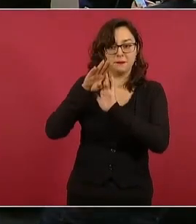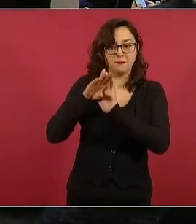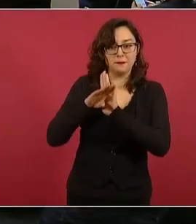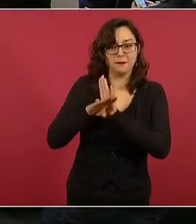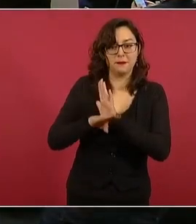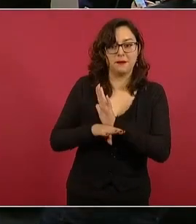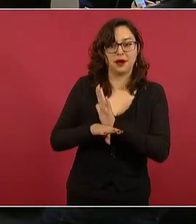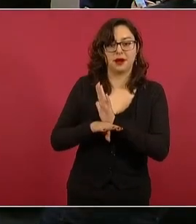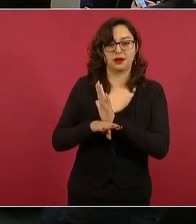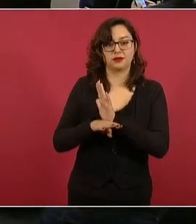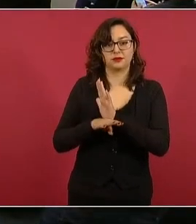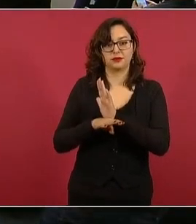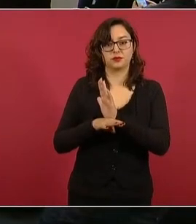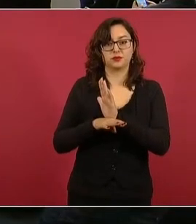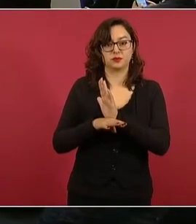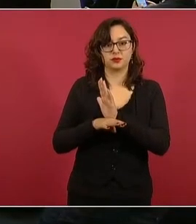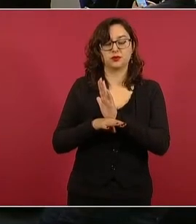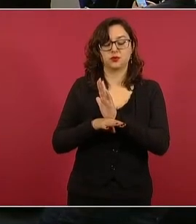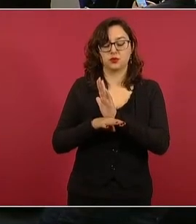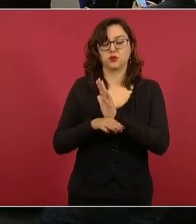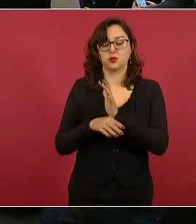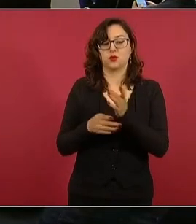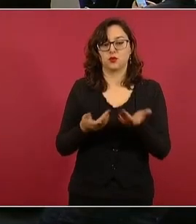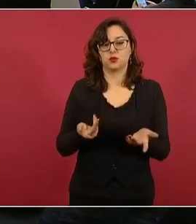es este 13%